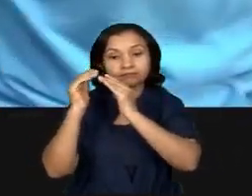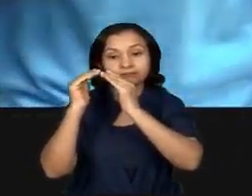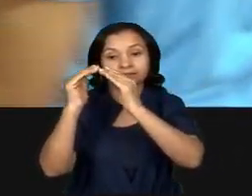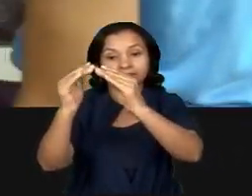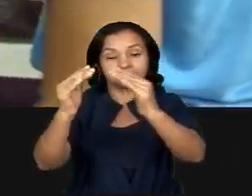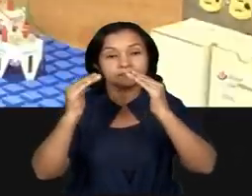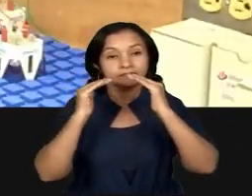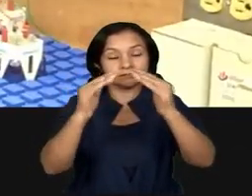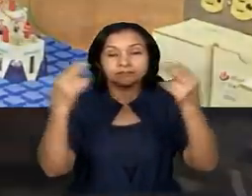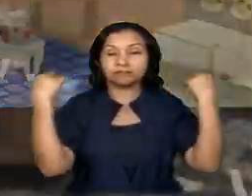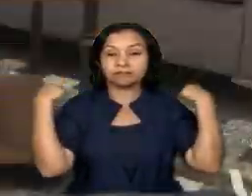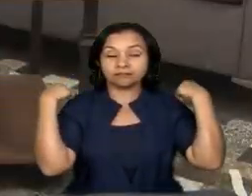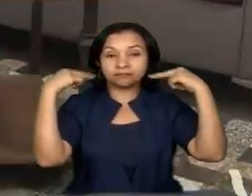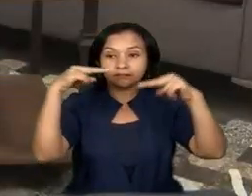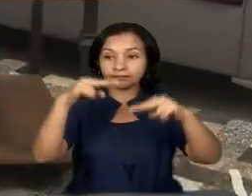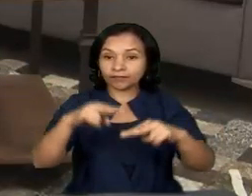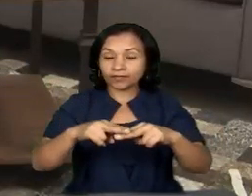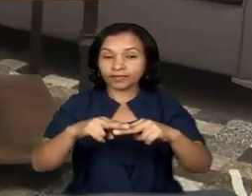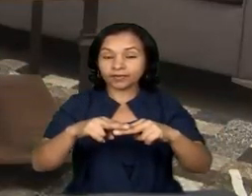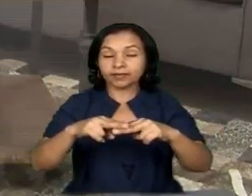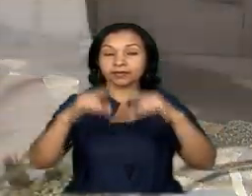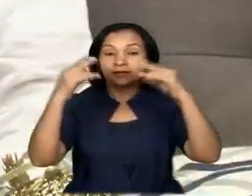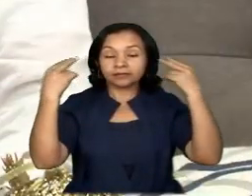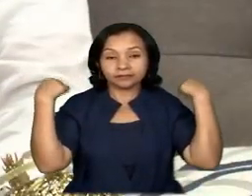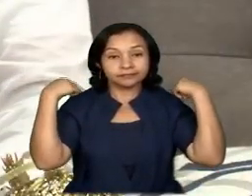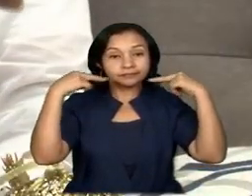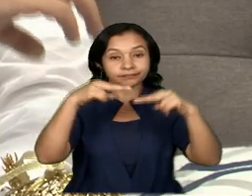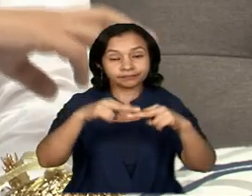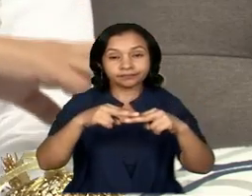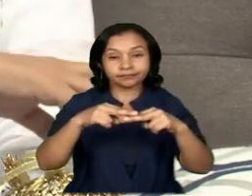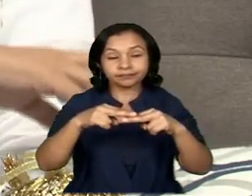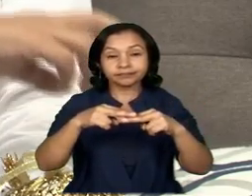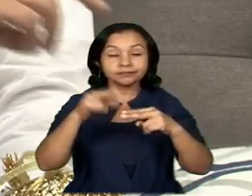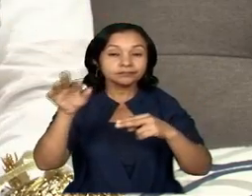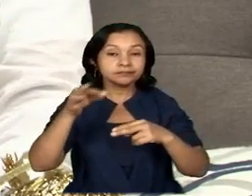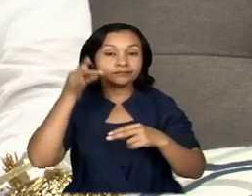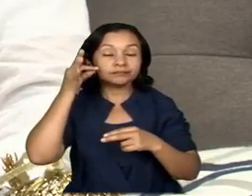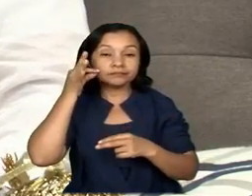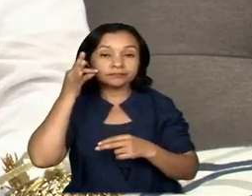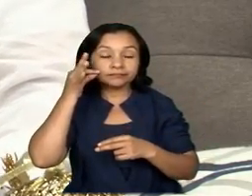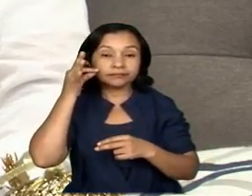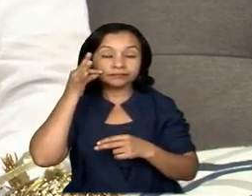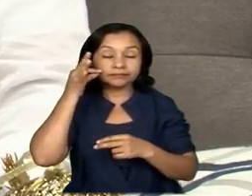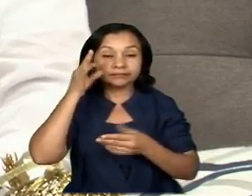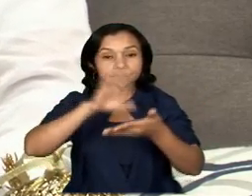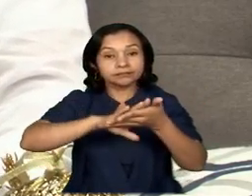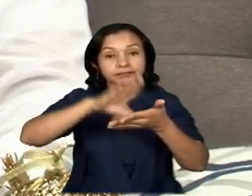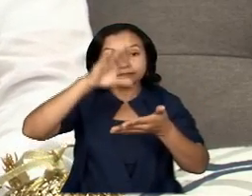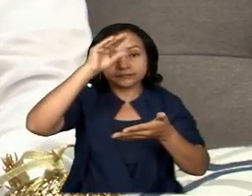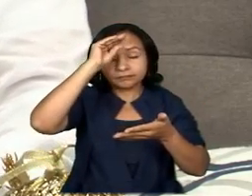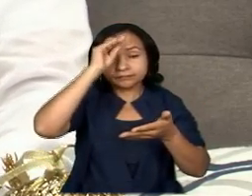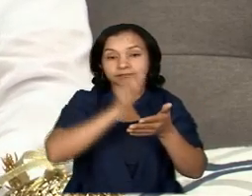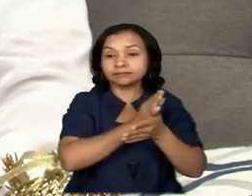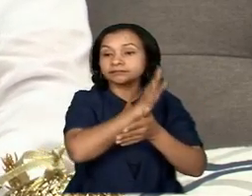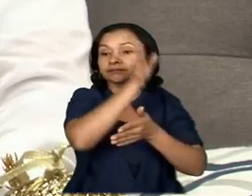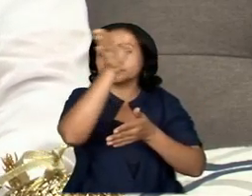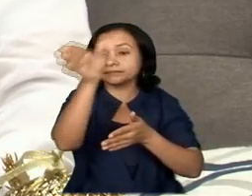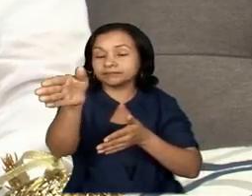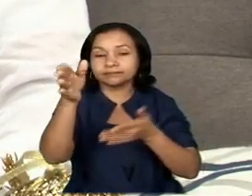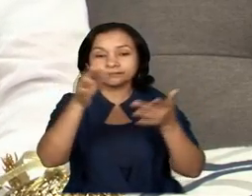los docentes que están en el sistema educativo y los normalistas que están en formación van a pasar